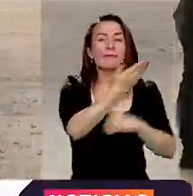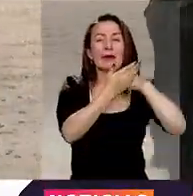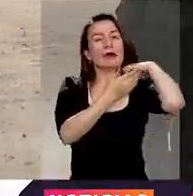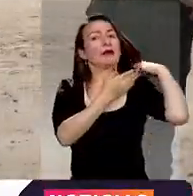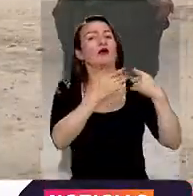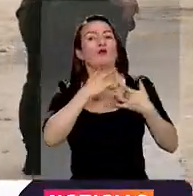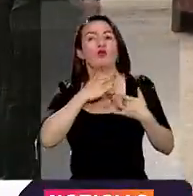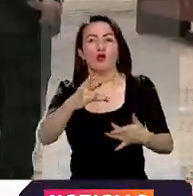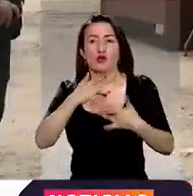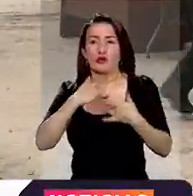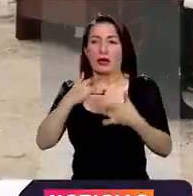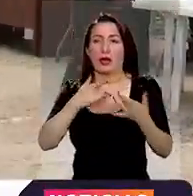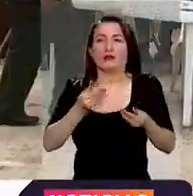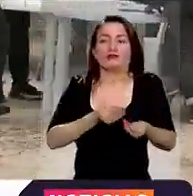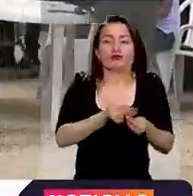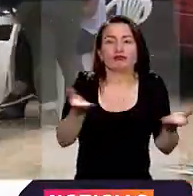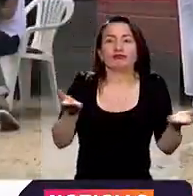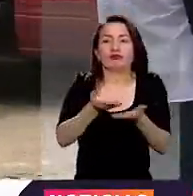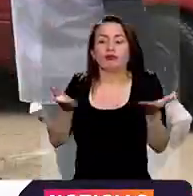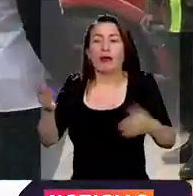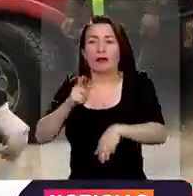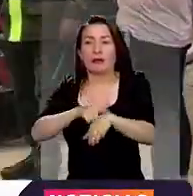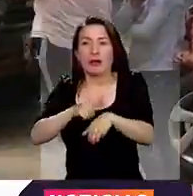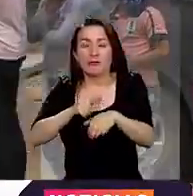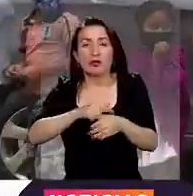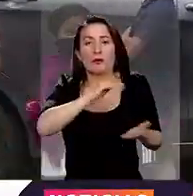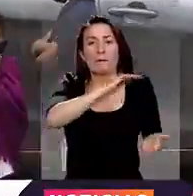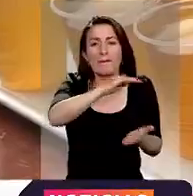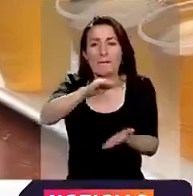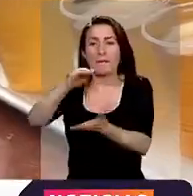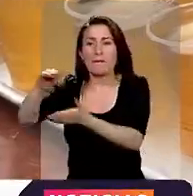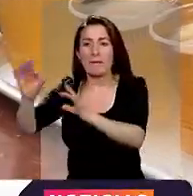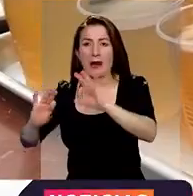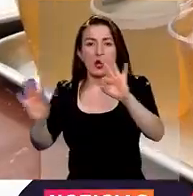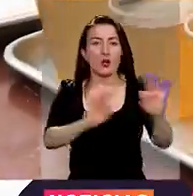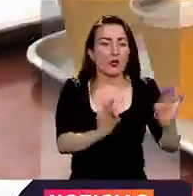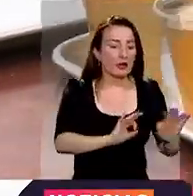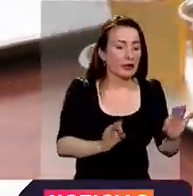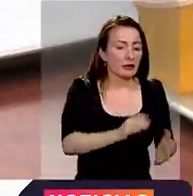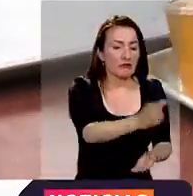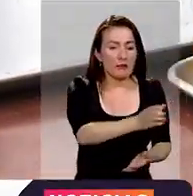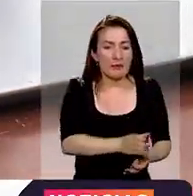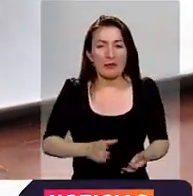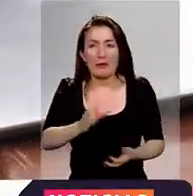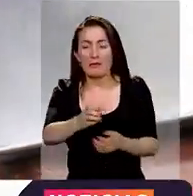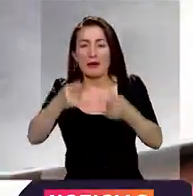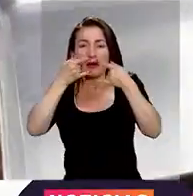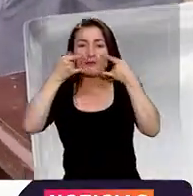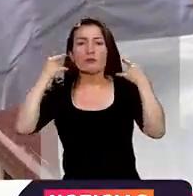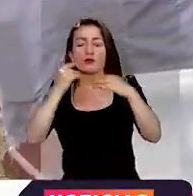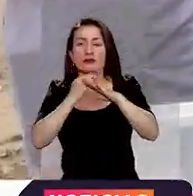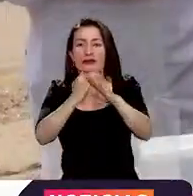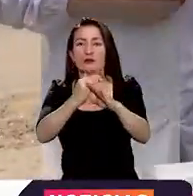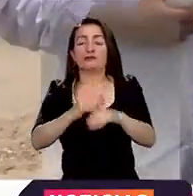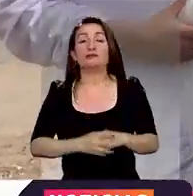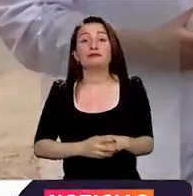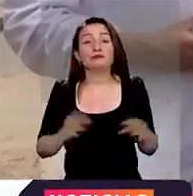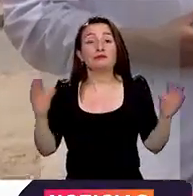colaboración de voluntarios de la zona que donaron su tiempo para garantizar la logística enfocada en protocolos de bioseguridad.